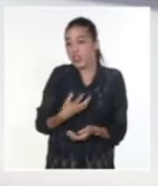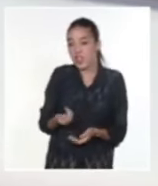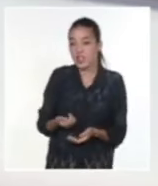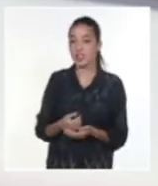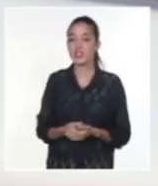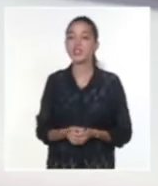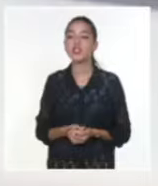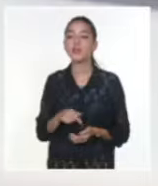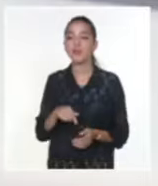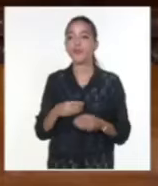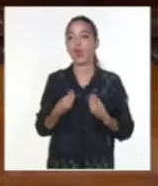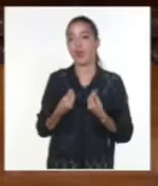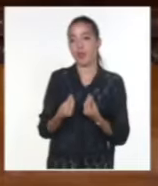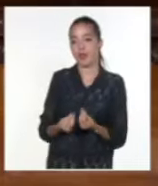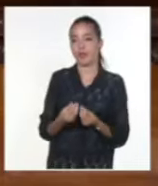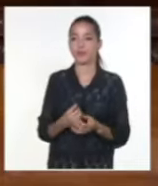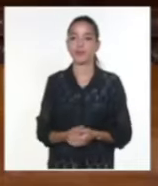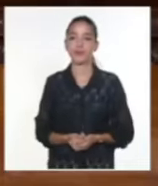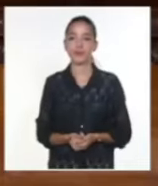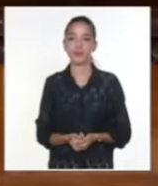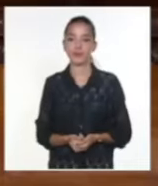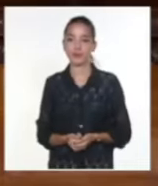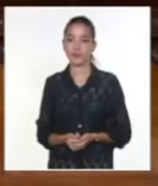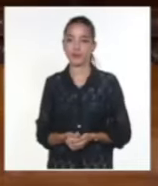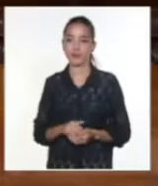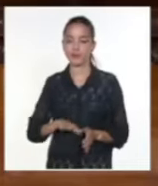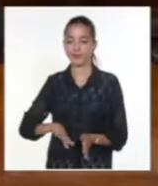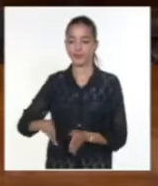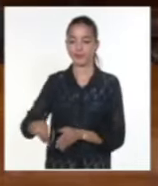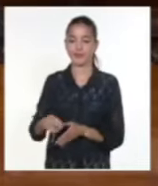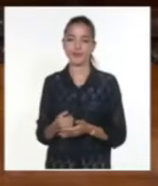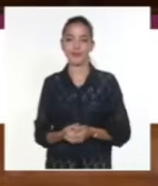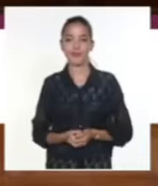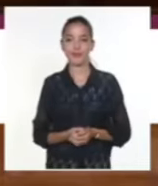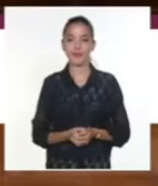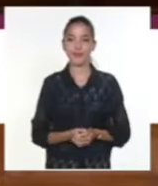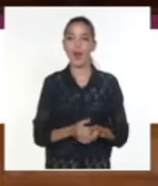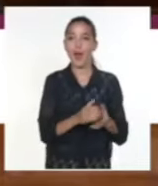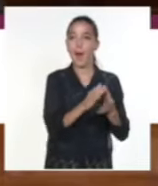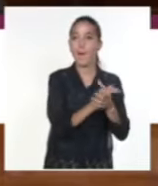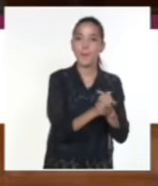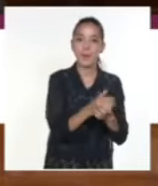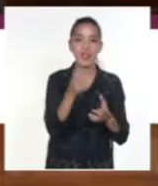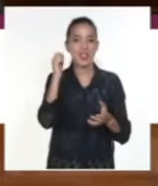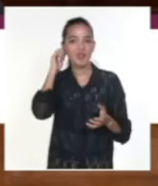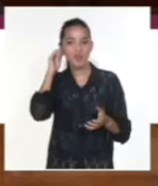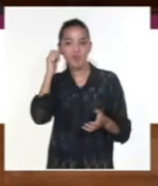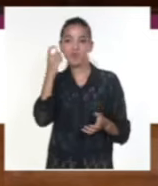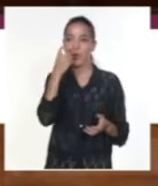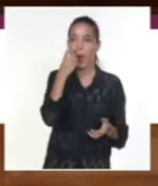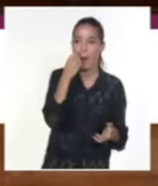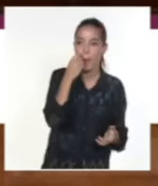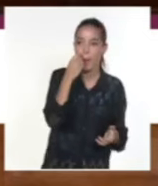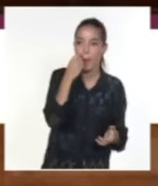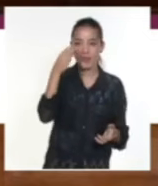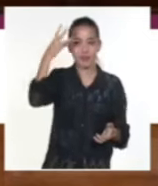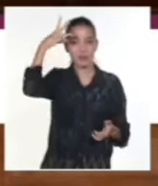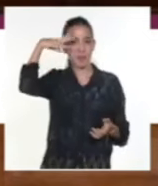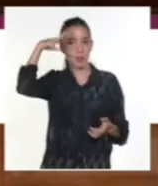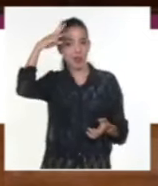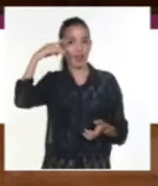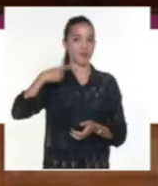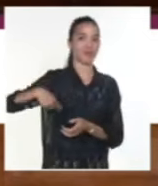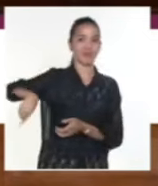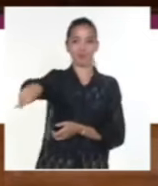y democráticamente. Amigas, amigos, mexicanas, mexicanos, confieso que estoy